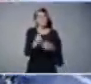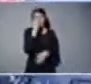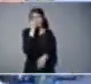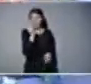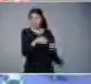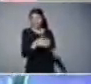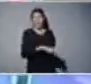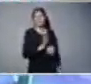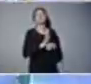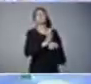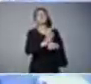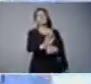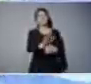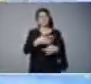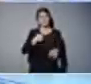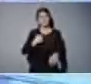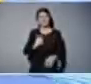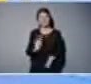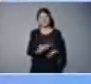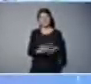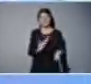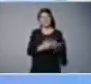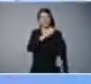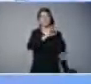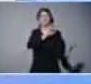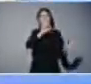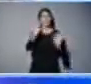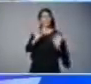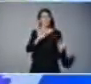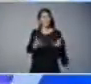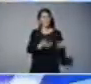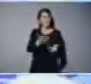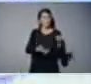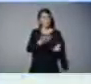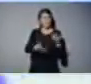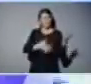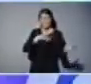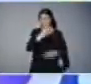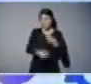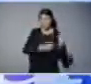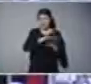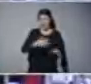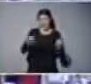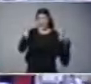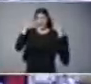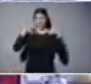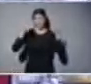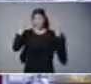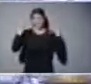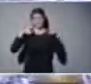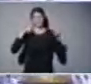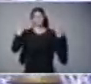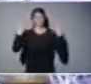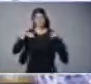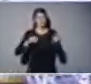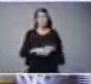demostraré que se puede preparar un buen catering para después de actuar. ¡Azúcar!